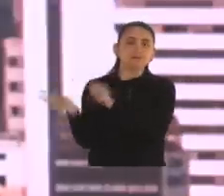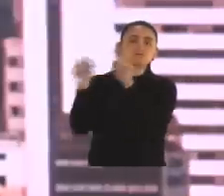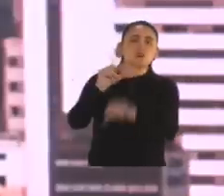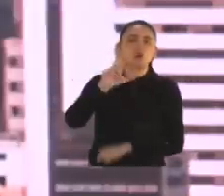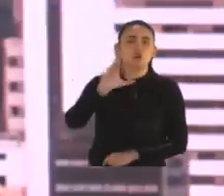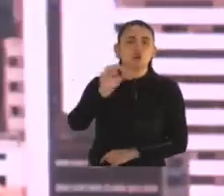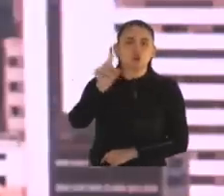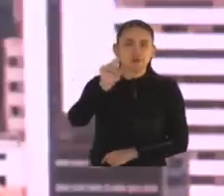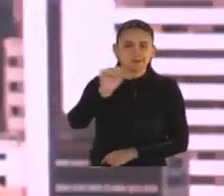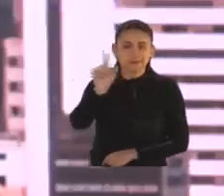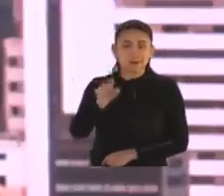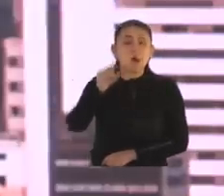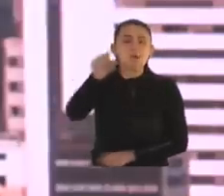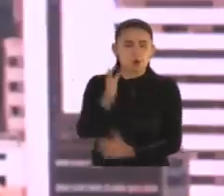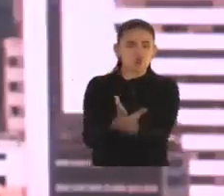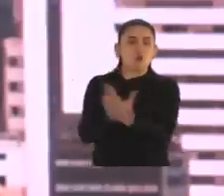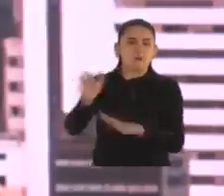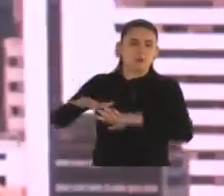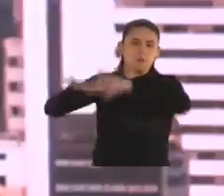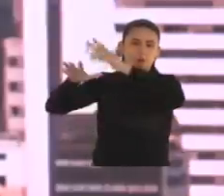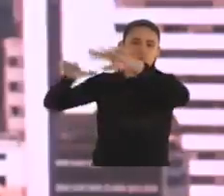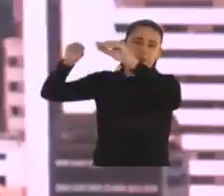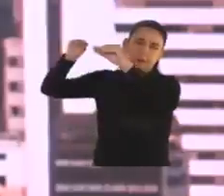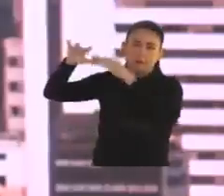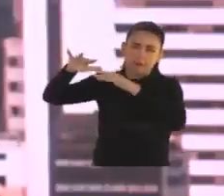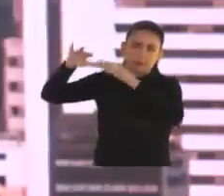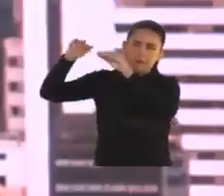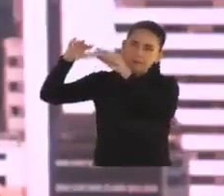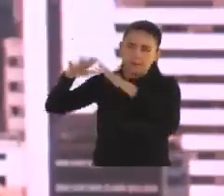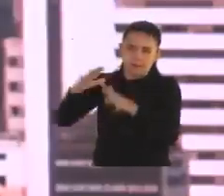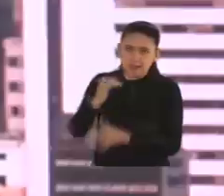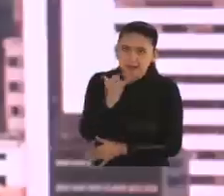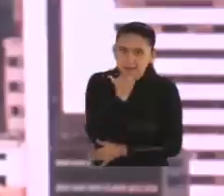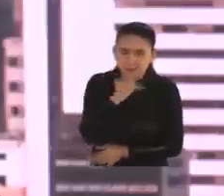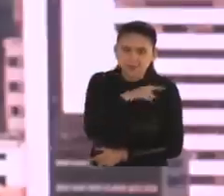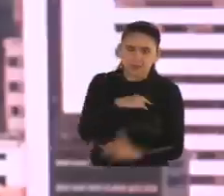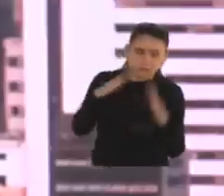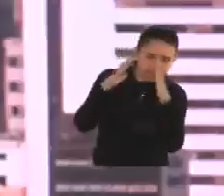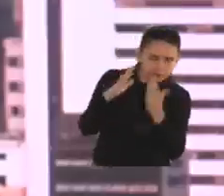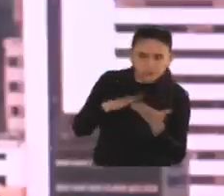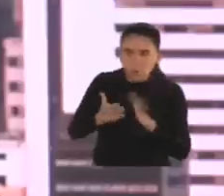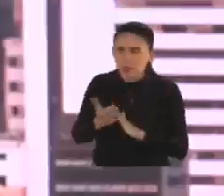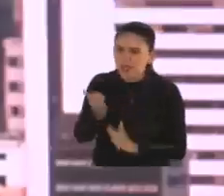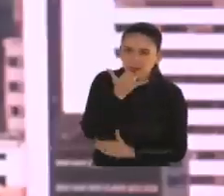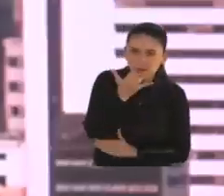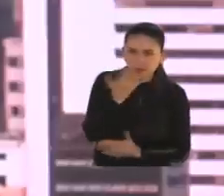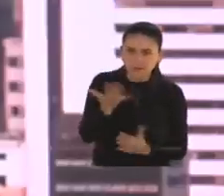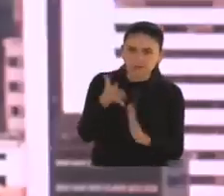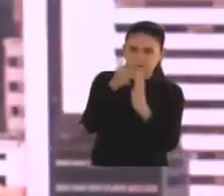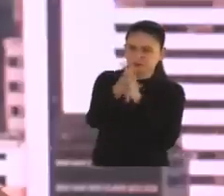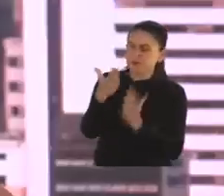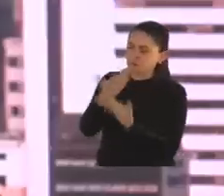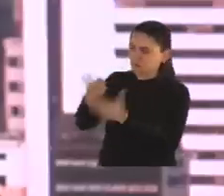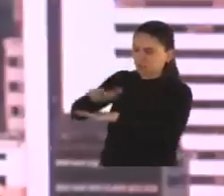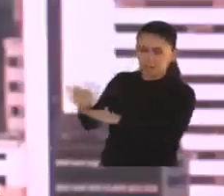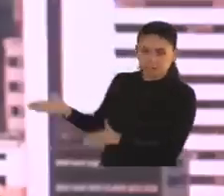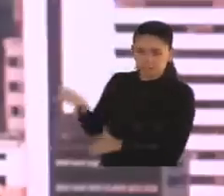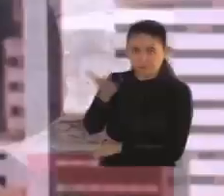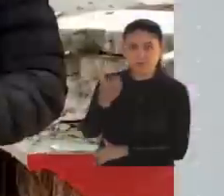hay movimiento de tierra. Carlos Andrés Gómez, allá seguimos y además muy pendientes de la comunidad. ¿Qué ha pasado en las últimas horas? Buenas tardes.